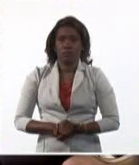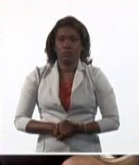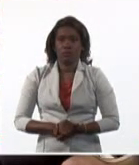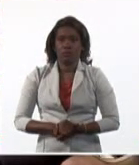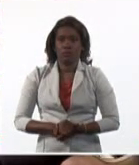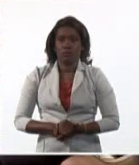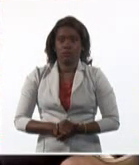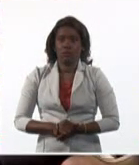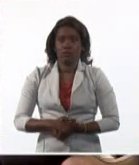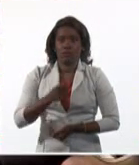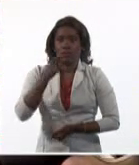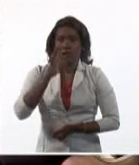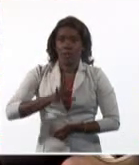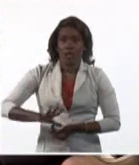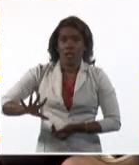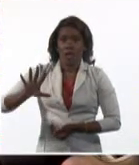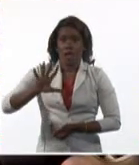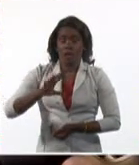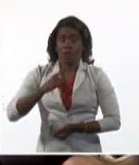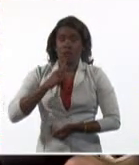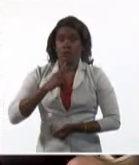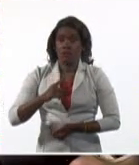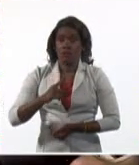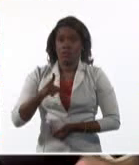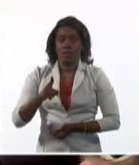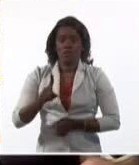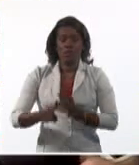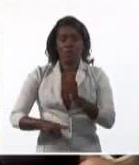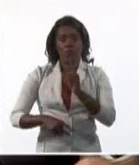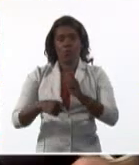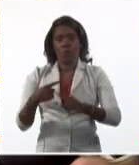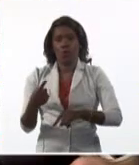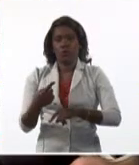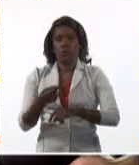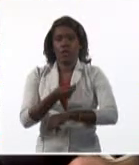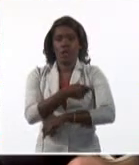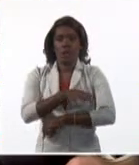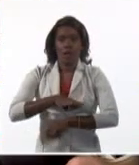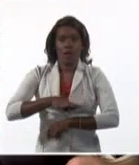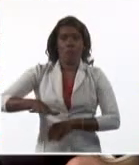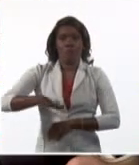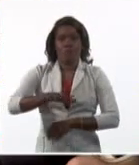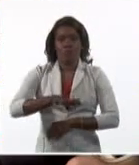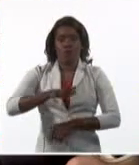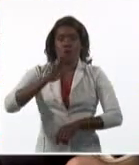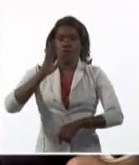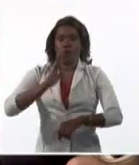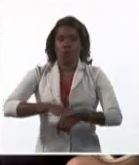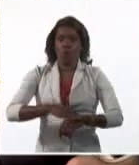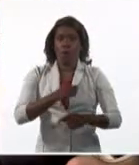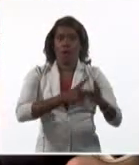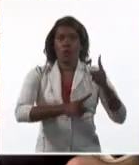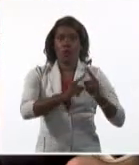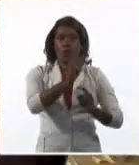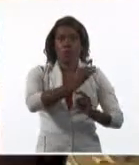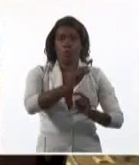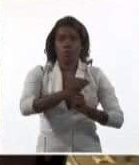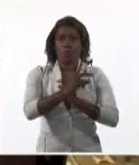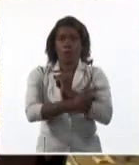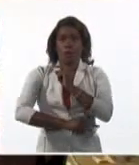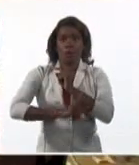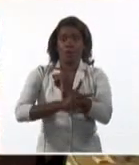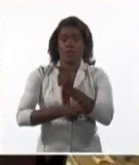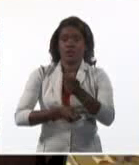están incorporados en una política de deshumanización sistemática aplicada por los altos cargos de la nación hebrea, incluyendo a su